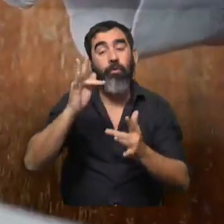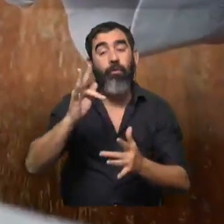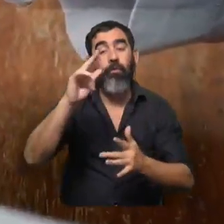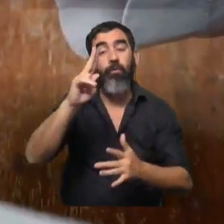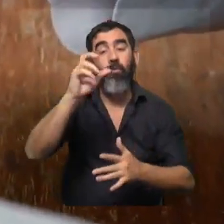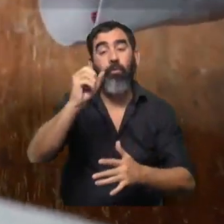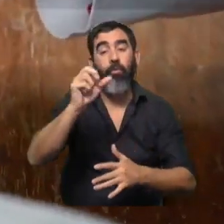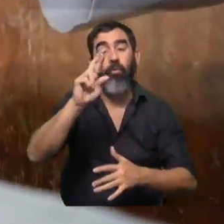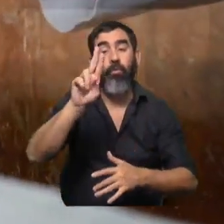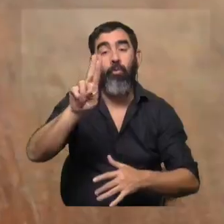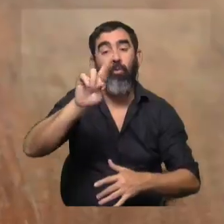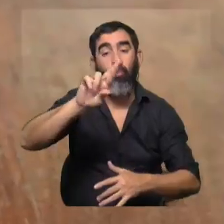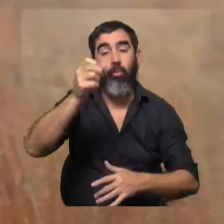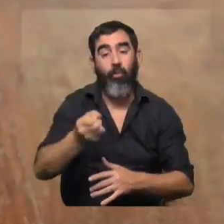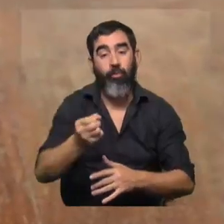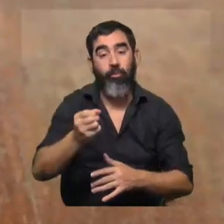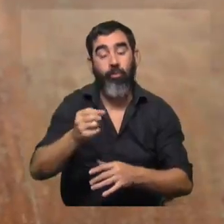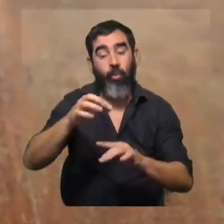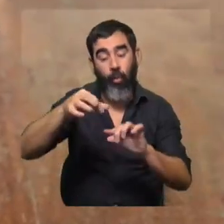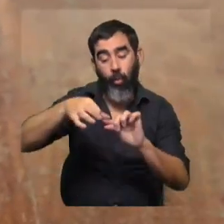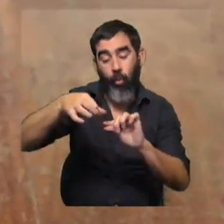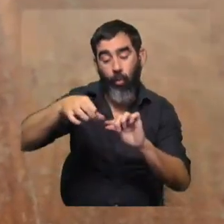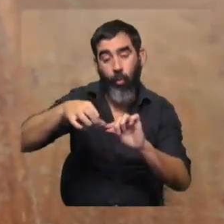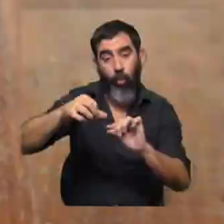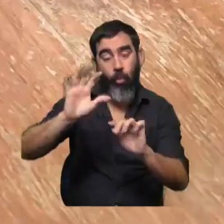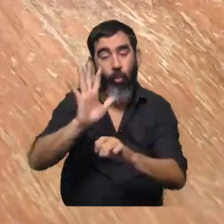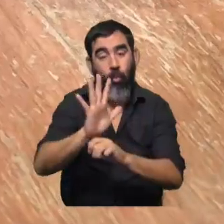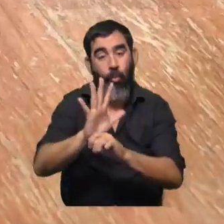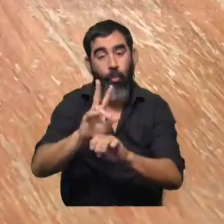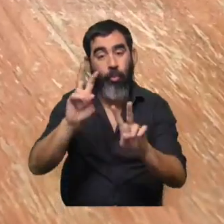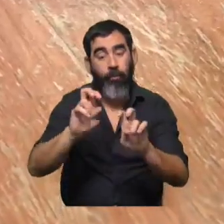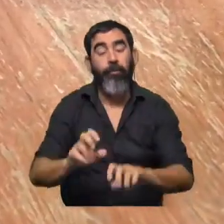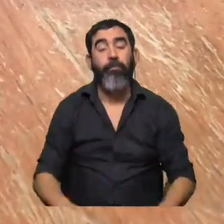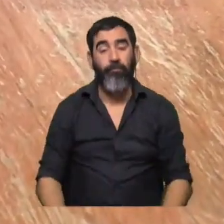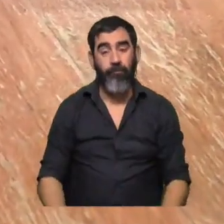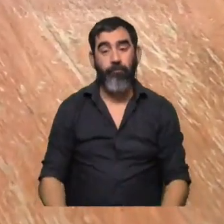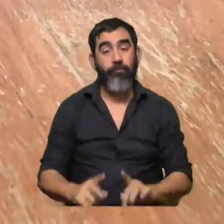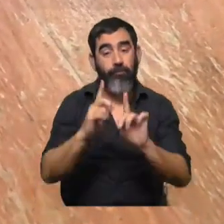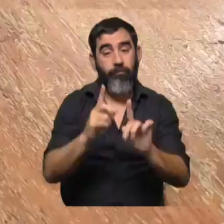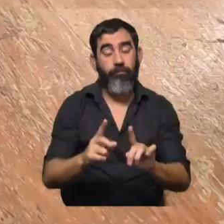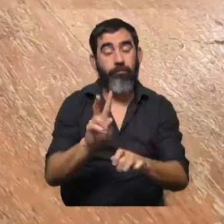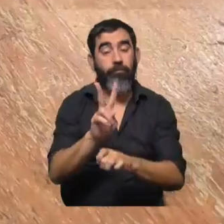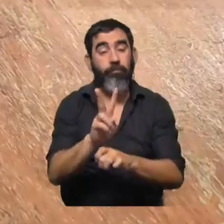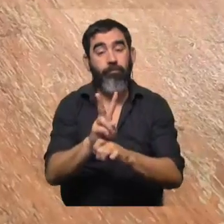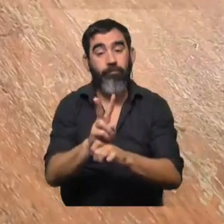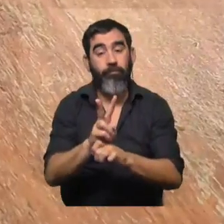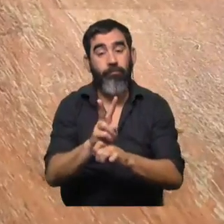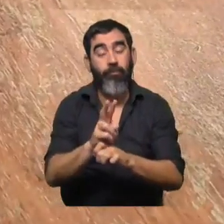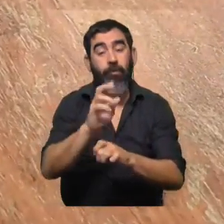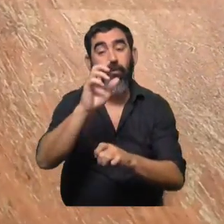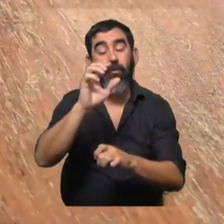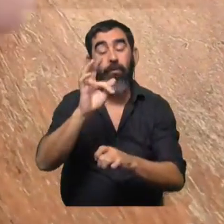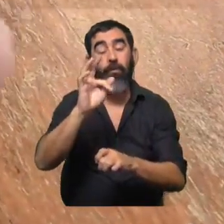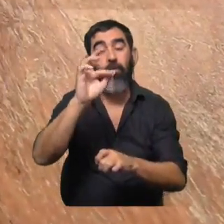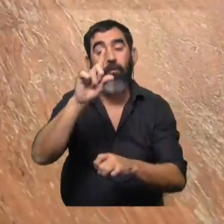en la población usando las uñas como biomarcador no invasivo. Al mismo tiempo se medirán las concentraciones de fluoruros